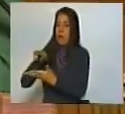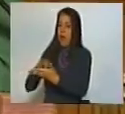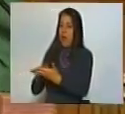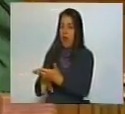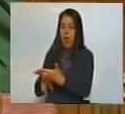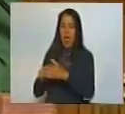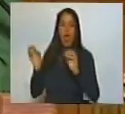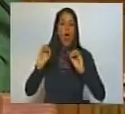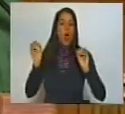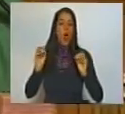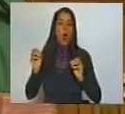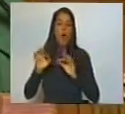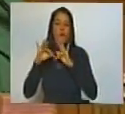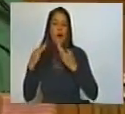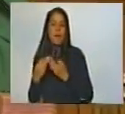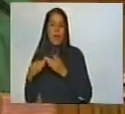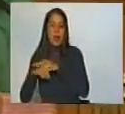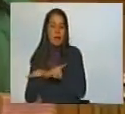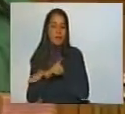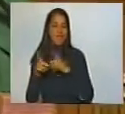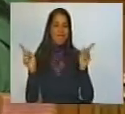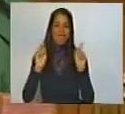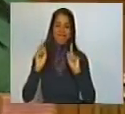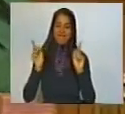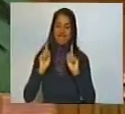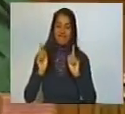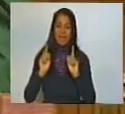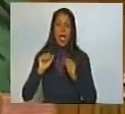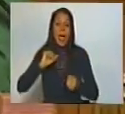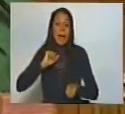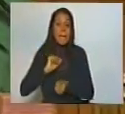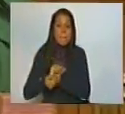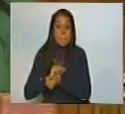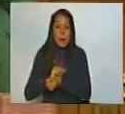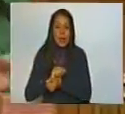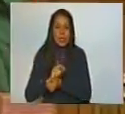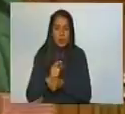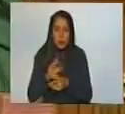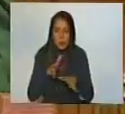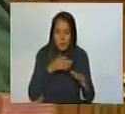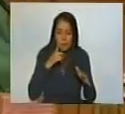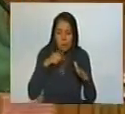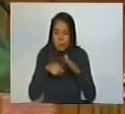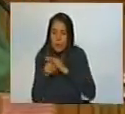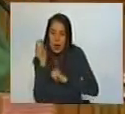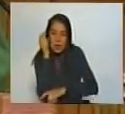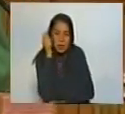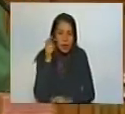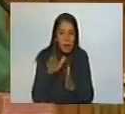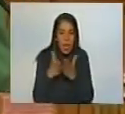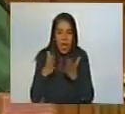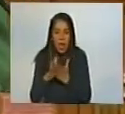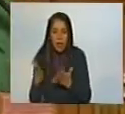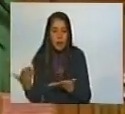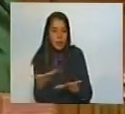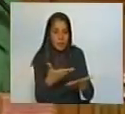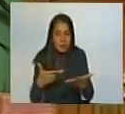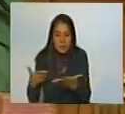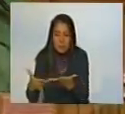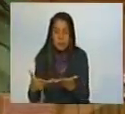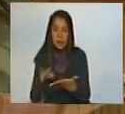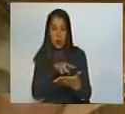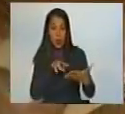pasar. Los presos se las arreglaron para conseguir libros por los medios que podían, ¿no? Pero